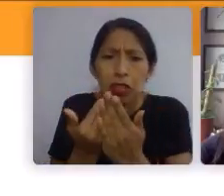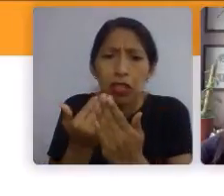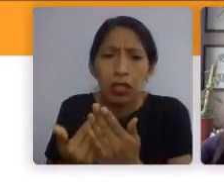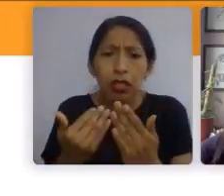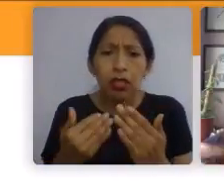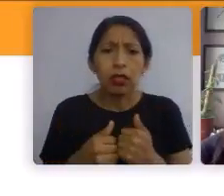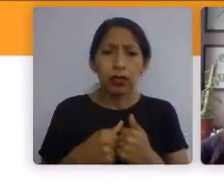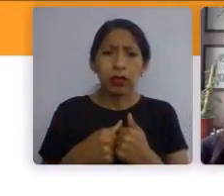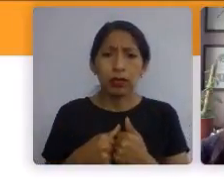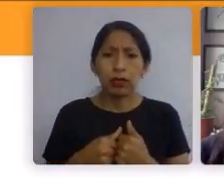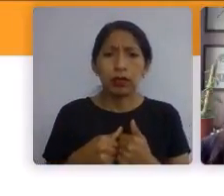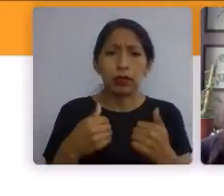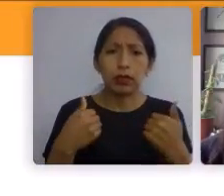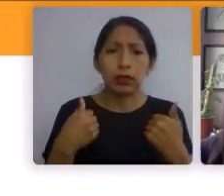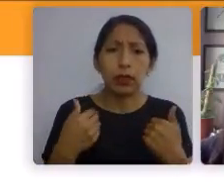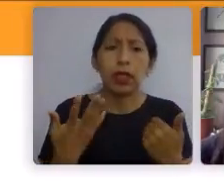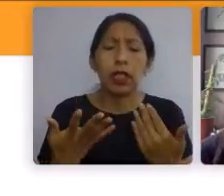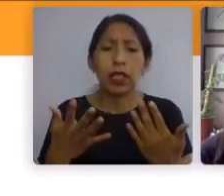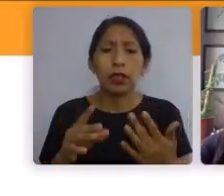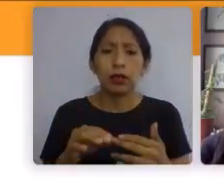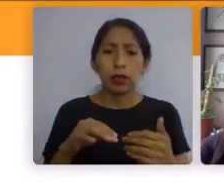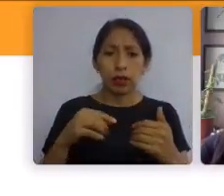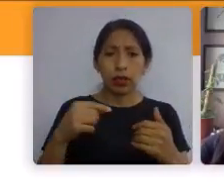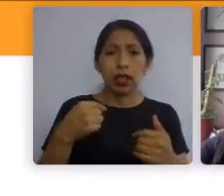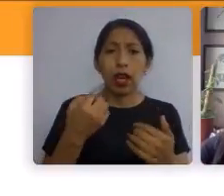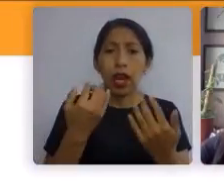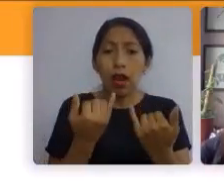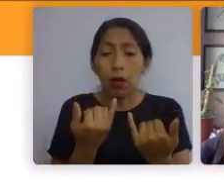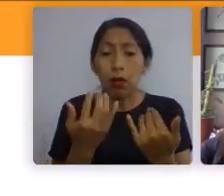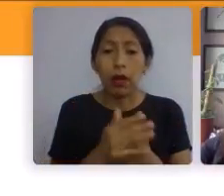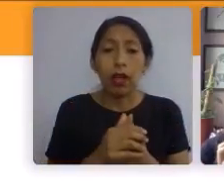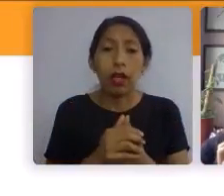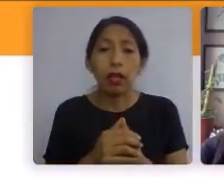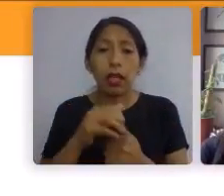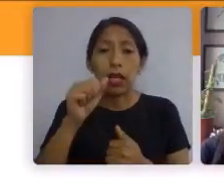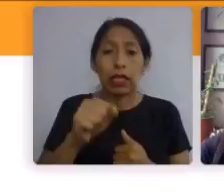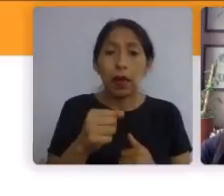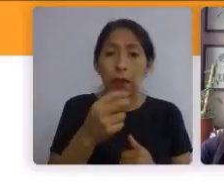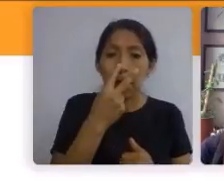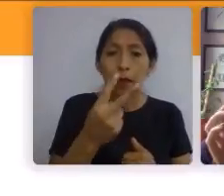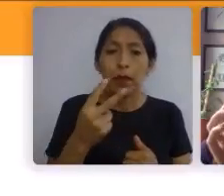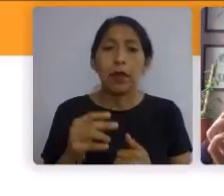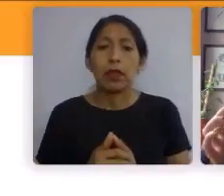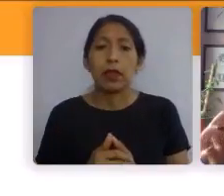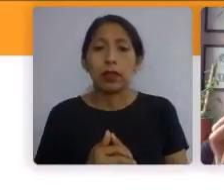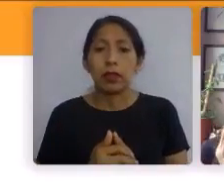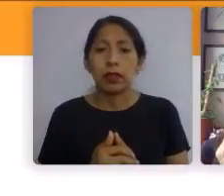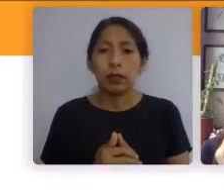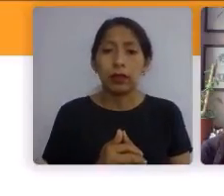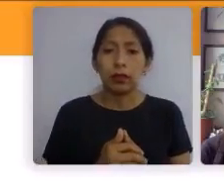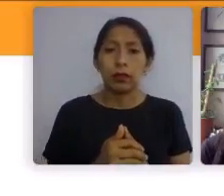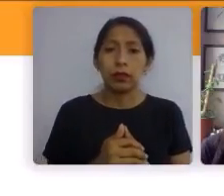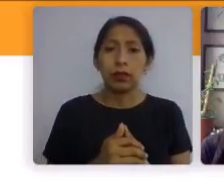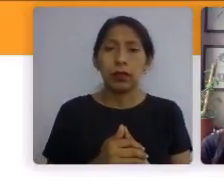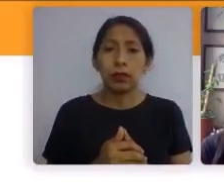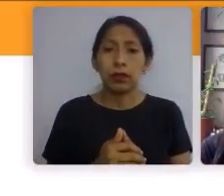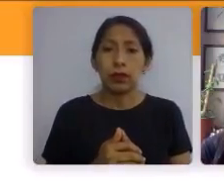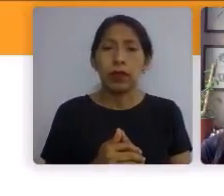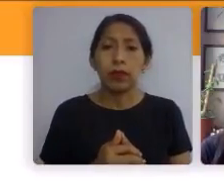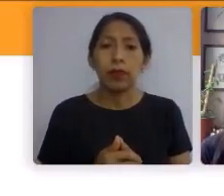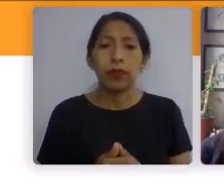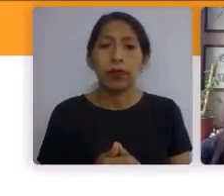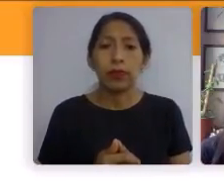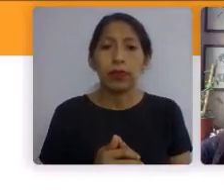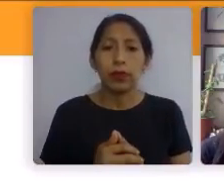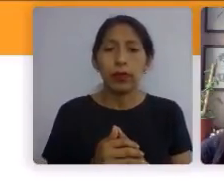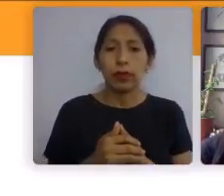lugar de residencia para luego aventurarse a otras zonas. De hecho, aquí estamos haciendo un mayor énfasis